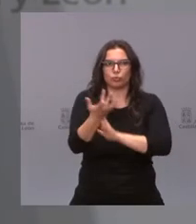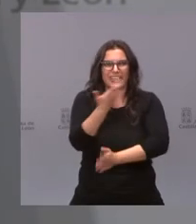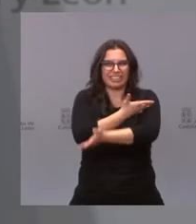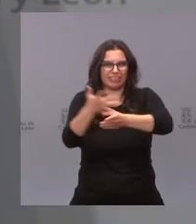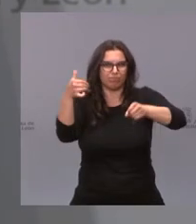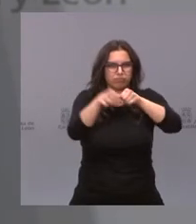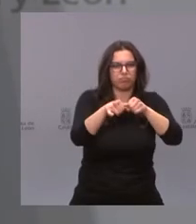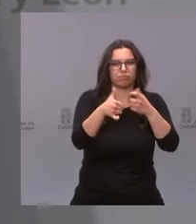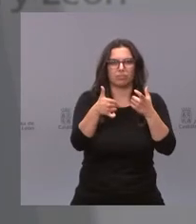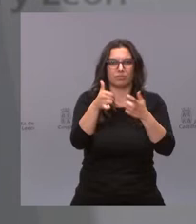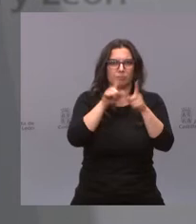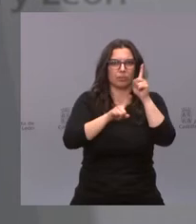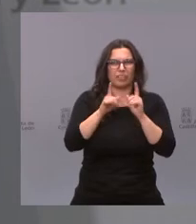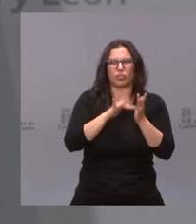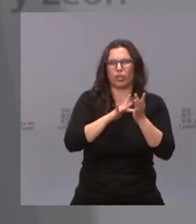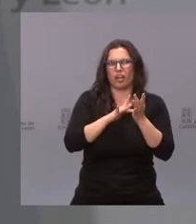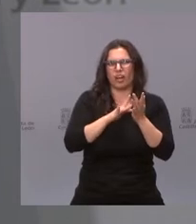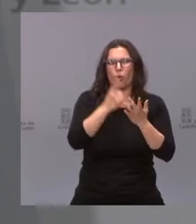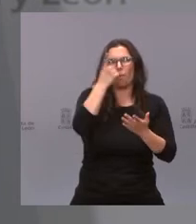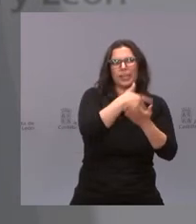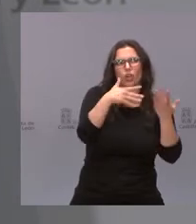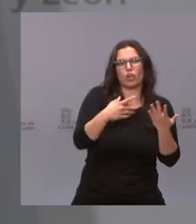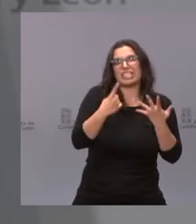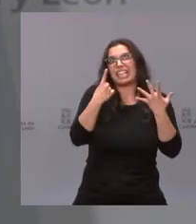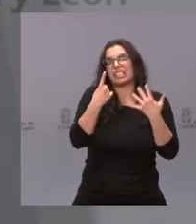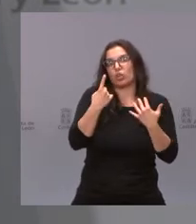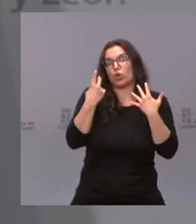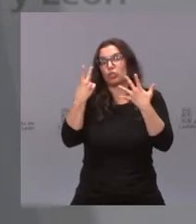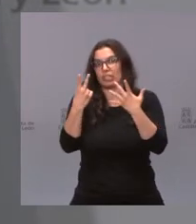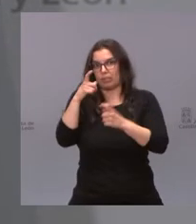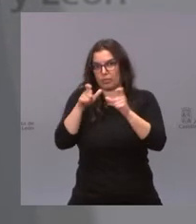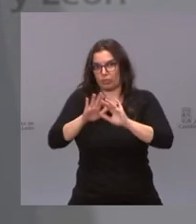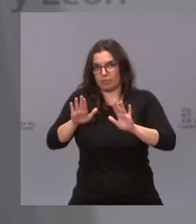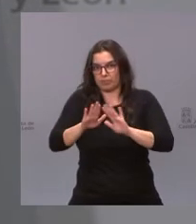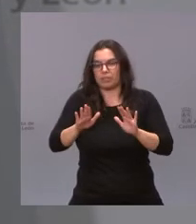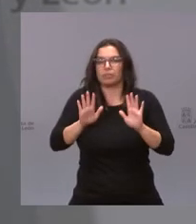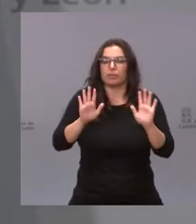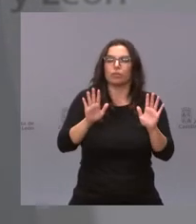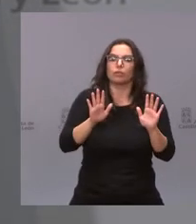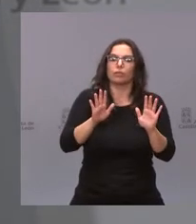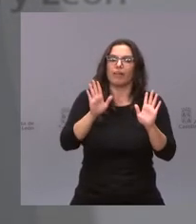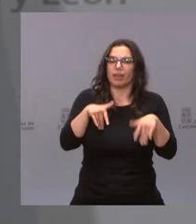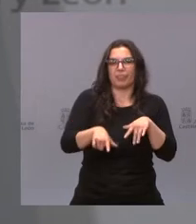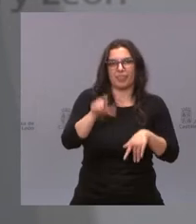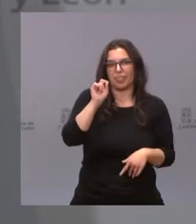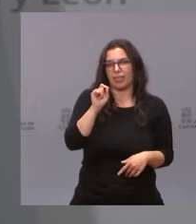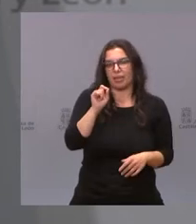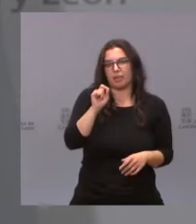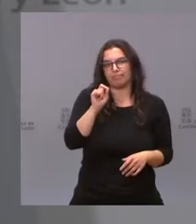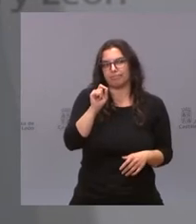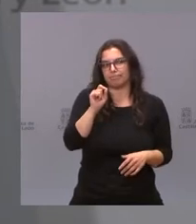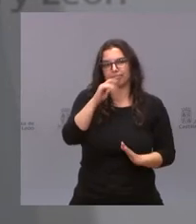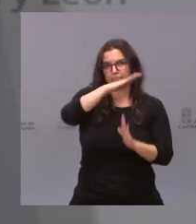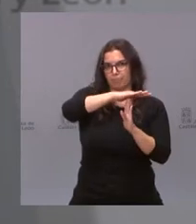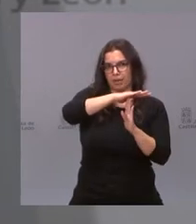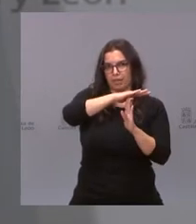recordarles serán aproximadamente de 6-7 por millón de dosis suministradas, se decidió